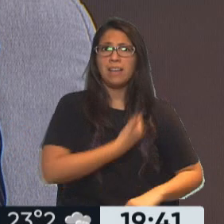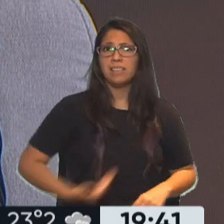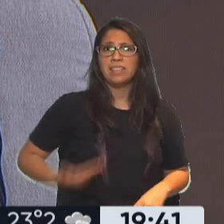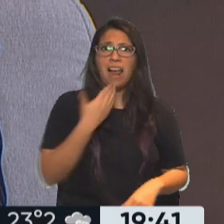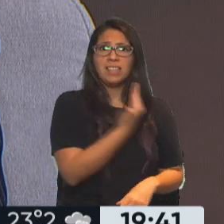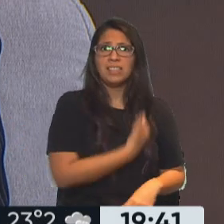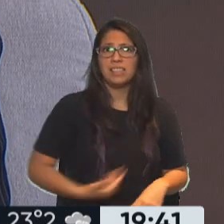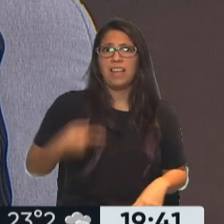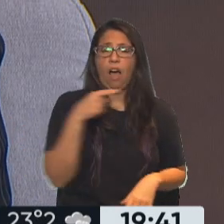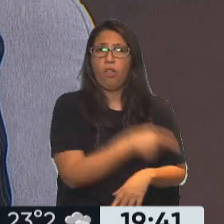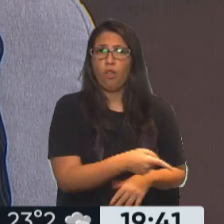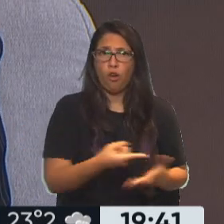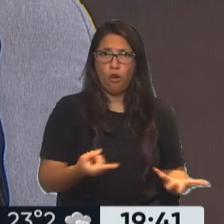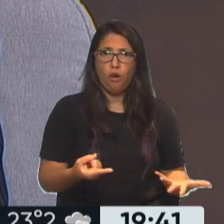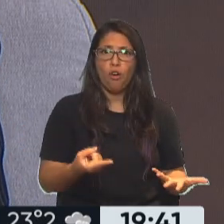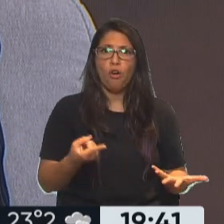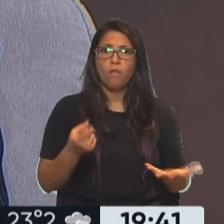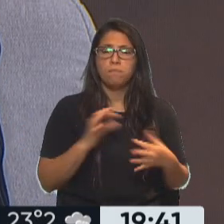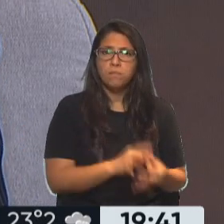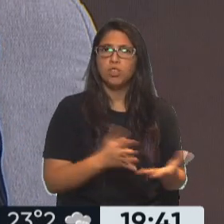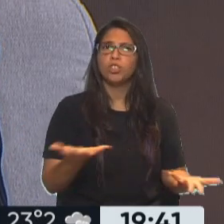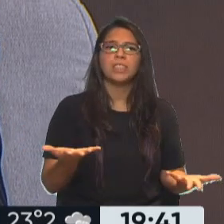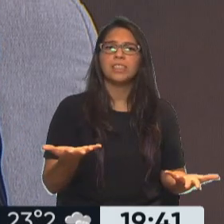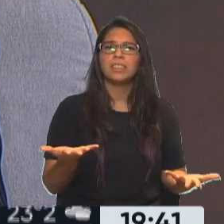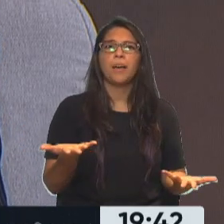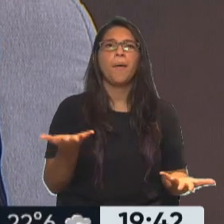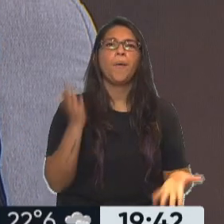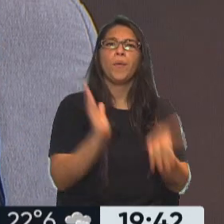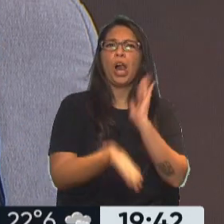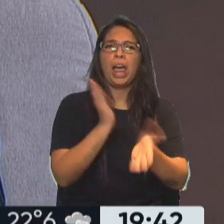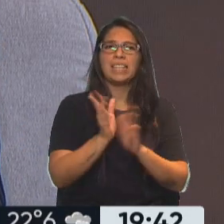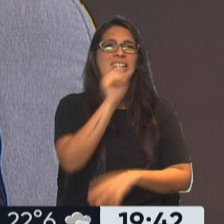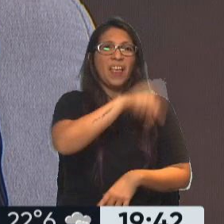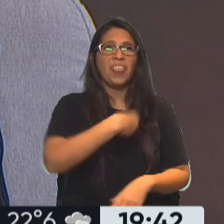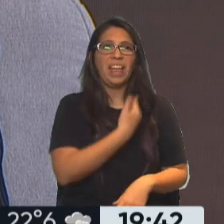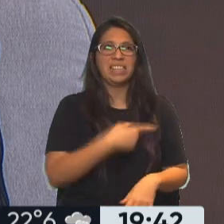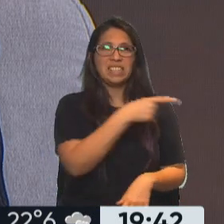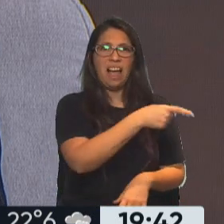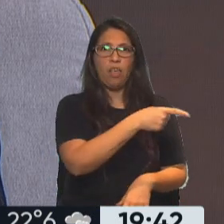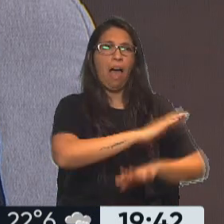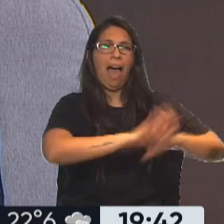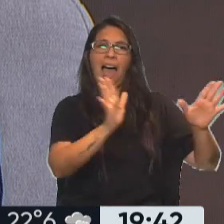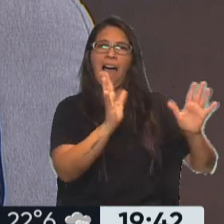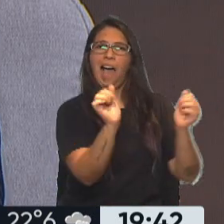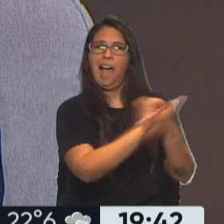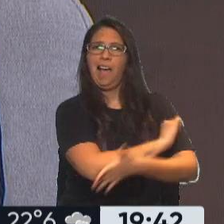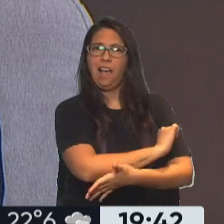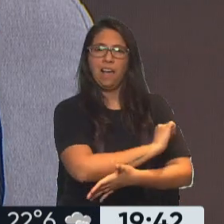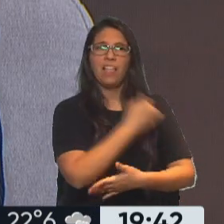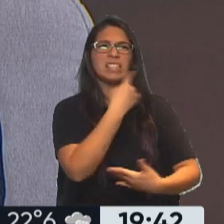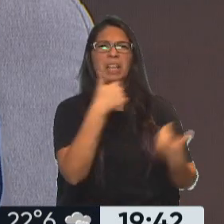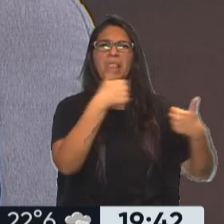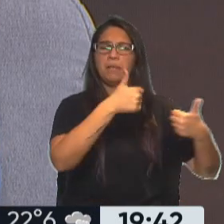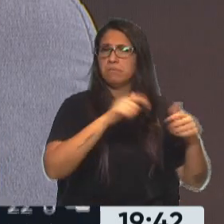estructura del Estado. Entonces, no se puede homologar la violencia que parte del Estado en los alzamientos que